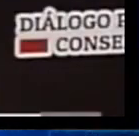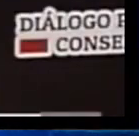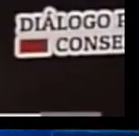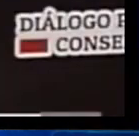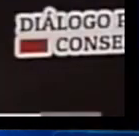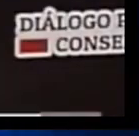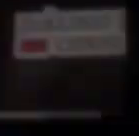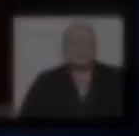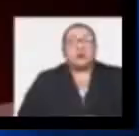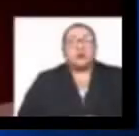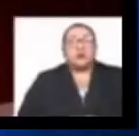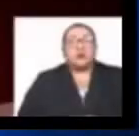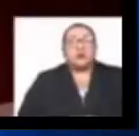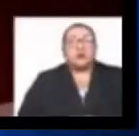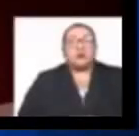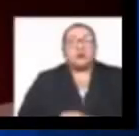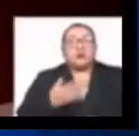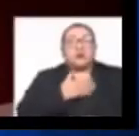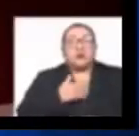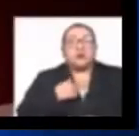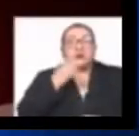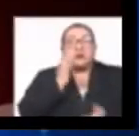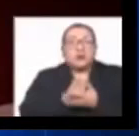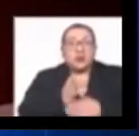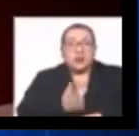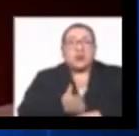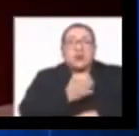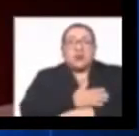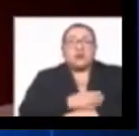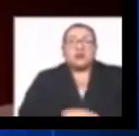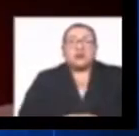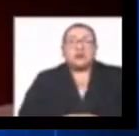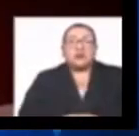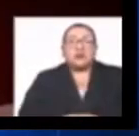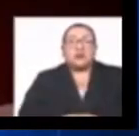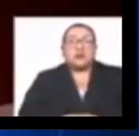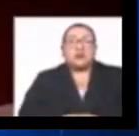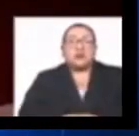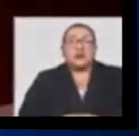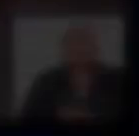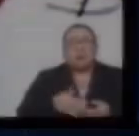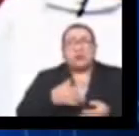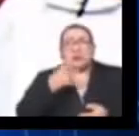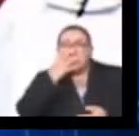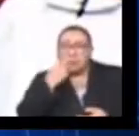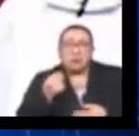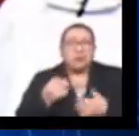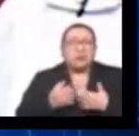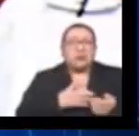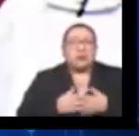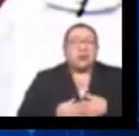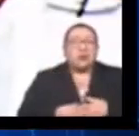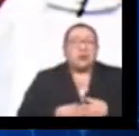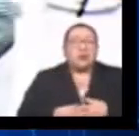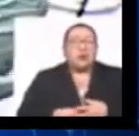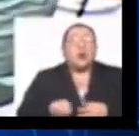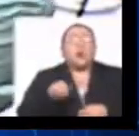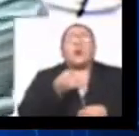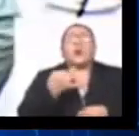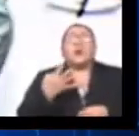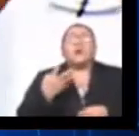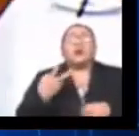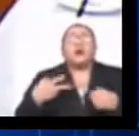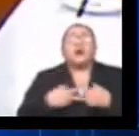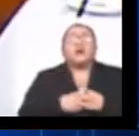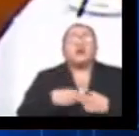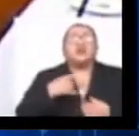la investigación ya me sancionaron con la mayor sanción Cuántos Mochas sueldos habido en